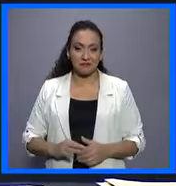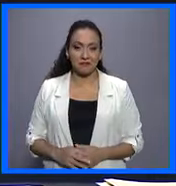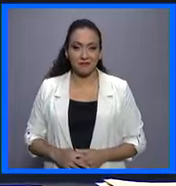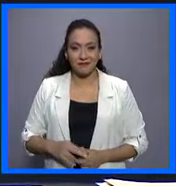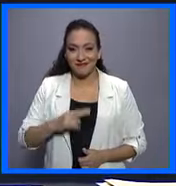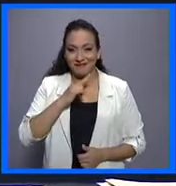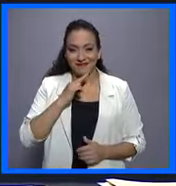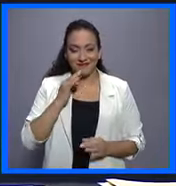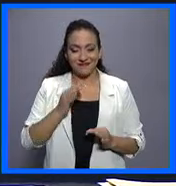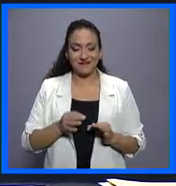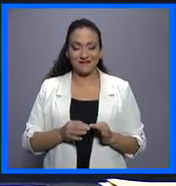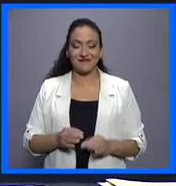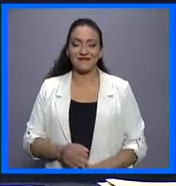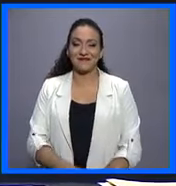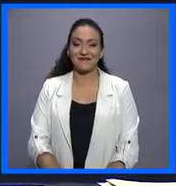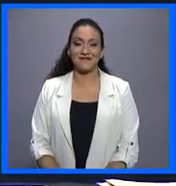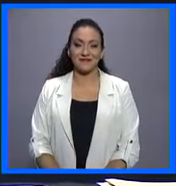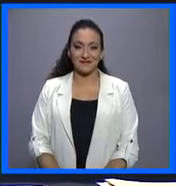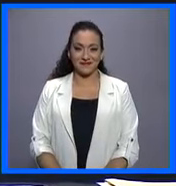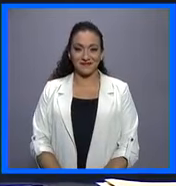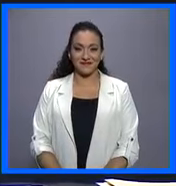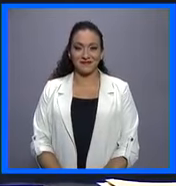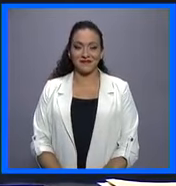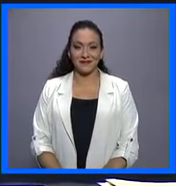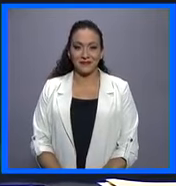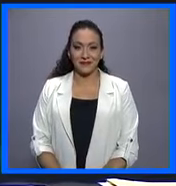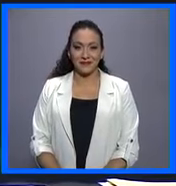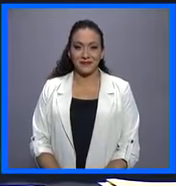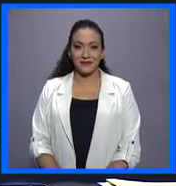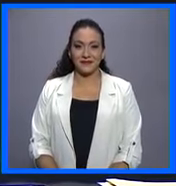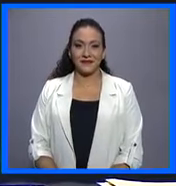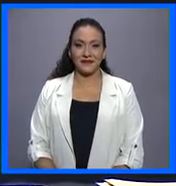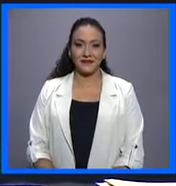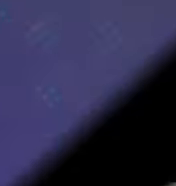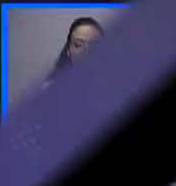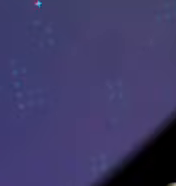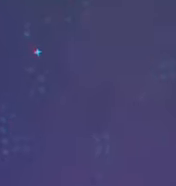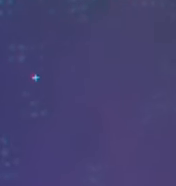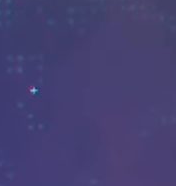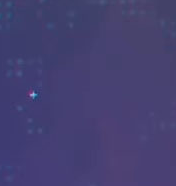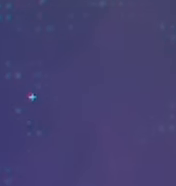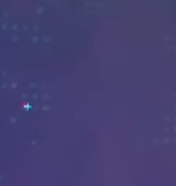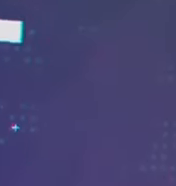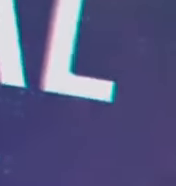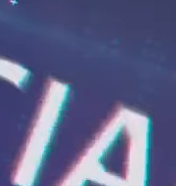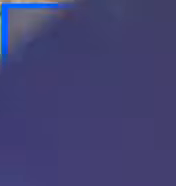Óscar Cedeño, para Plural TV, Rosy García.